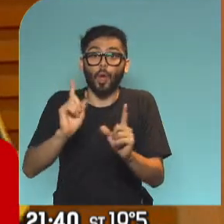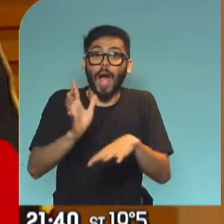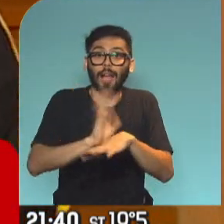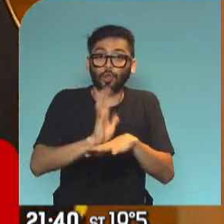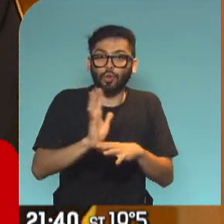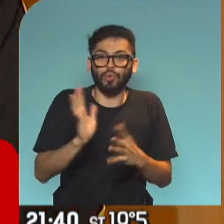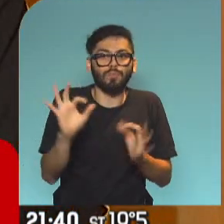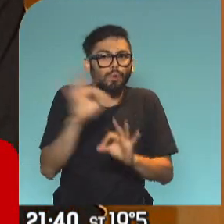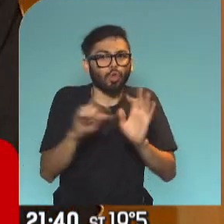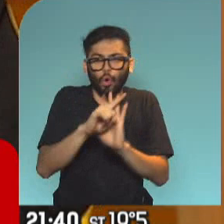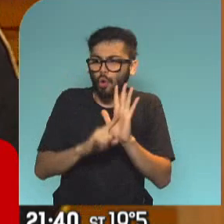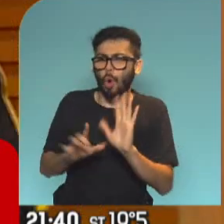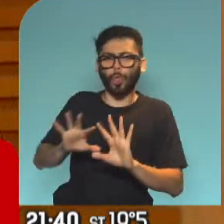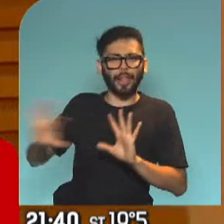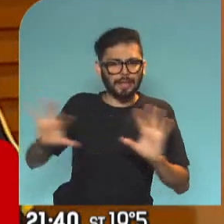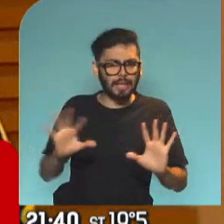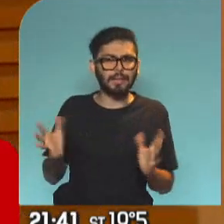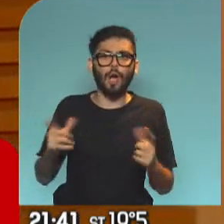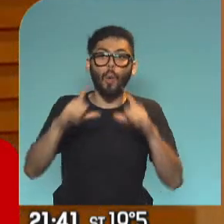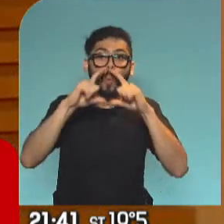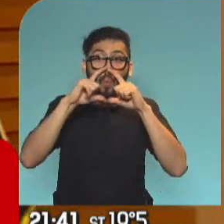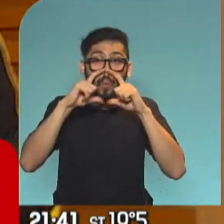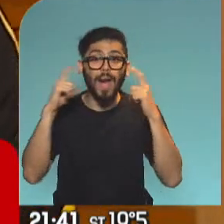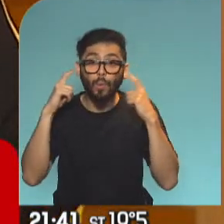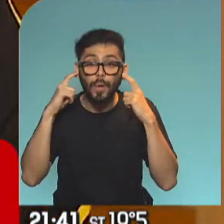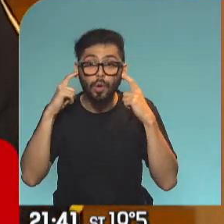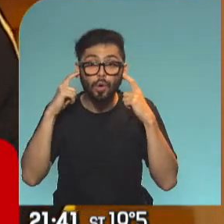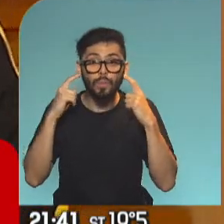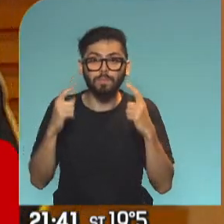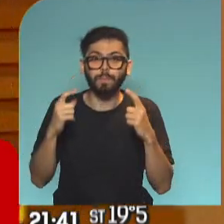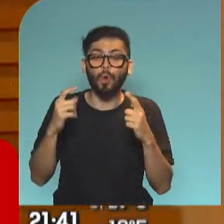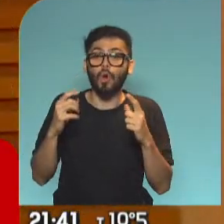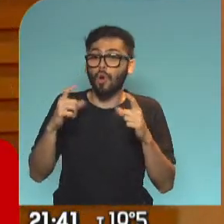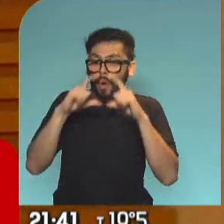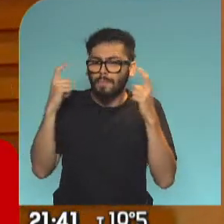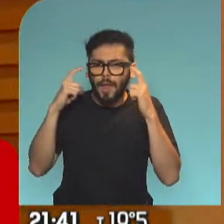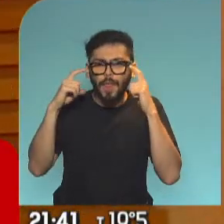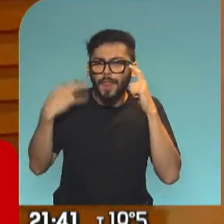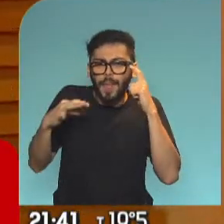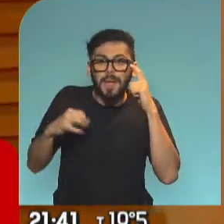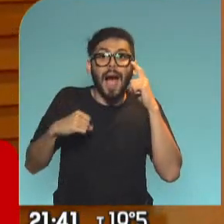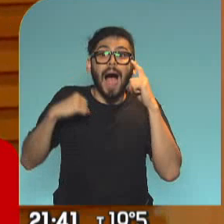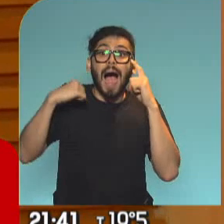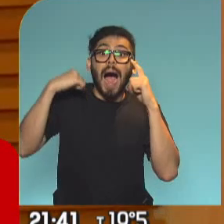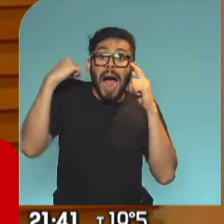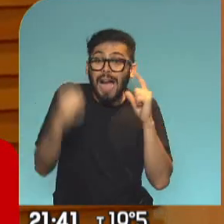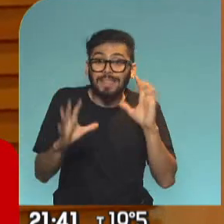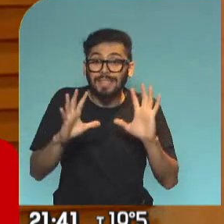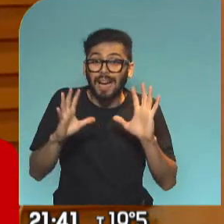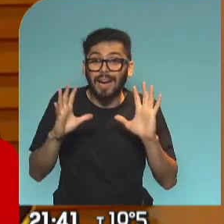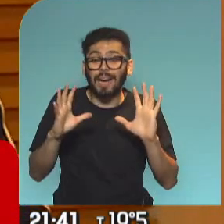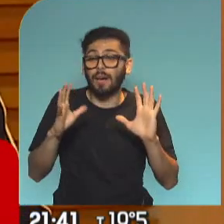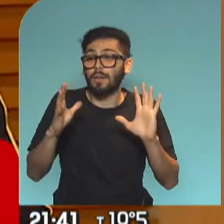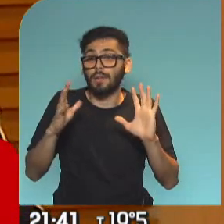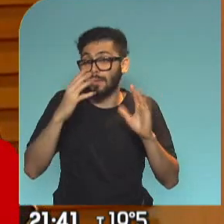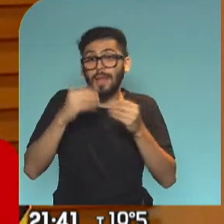que implica la distancia social, que implica el uso del barbijo hasta el momento exacto en el que comienza, o en este momento, digamos, comienza